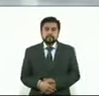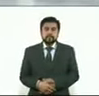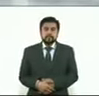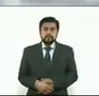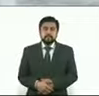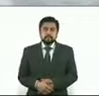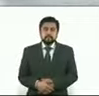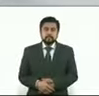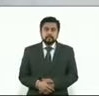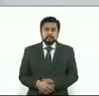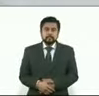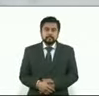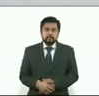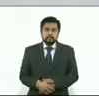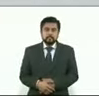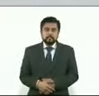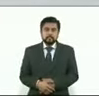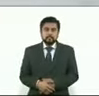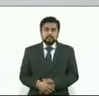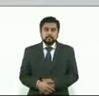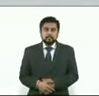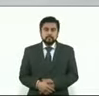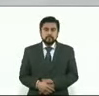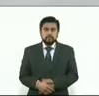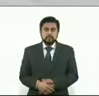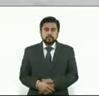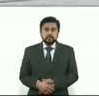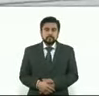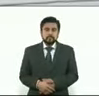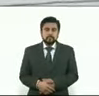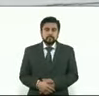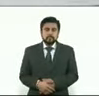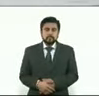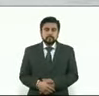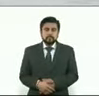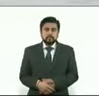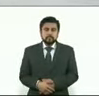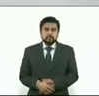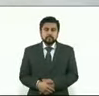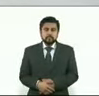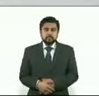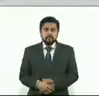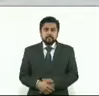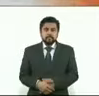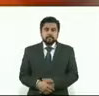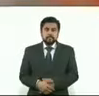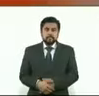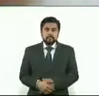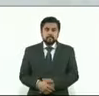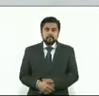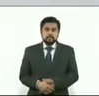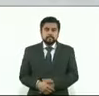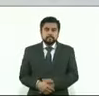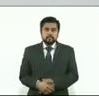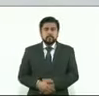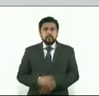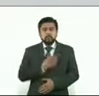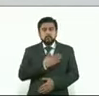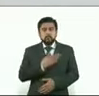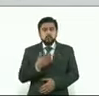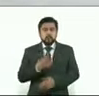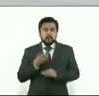11.220. Ya está cruzando la meta también en la tercera posición y otro de nuestros competidores. Bueno, pues